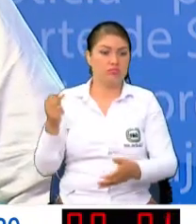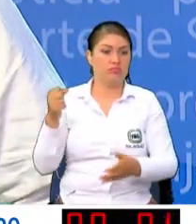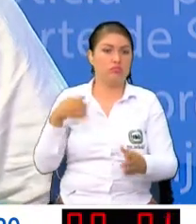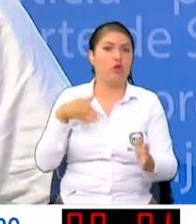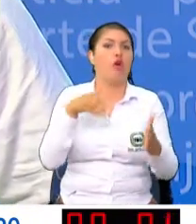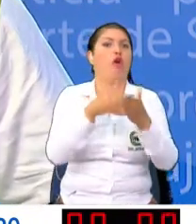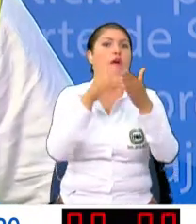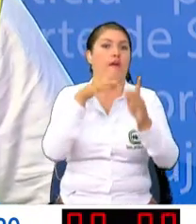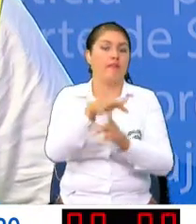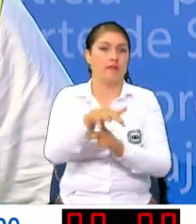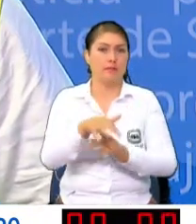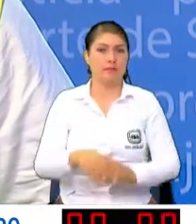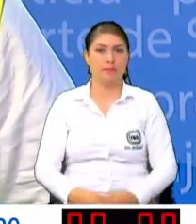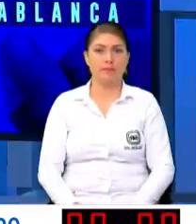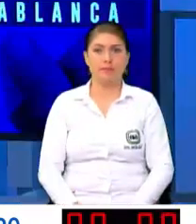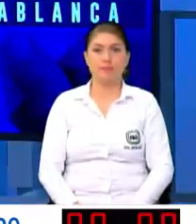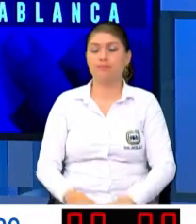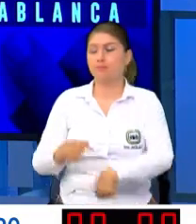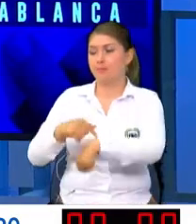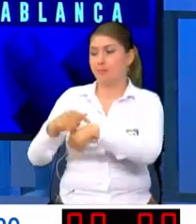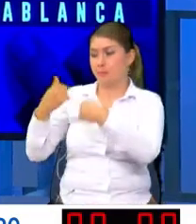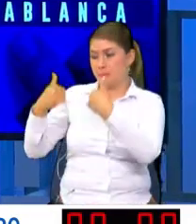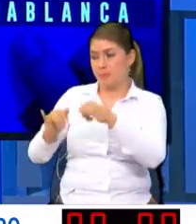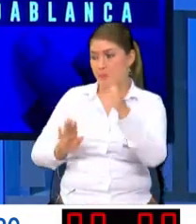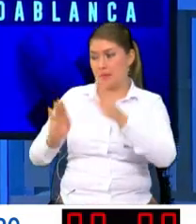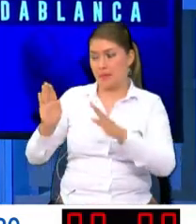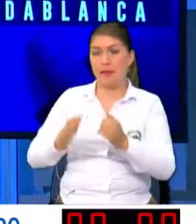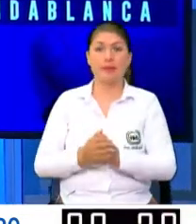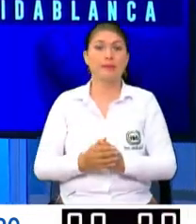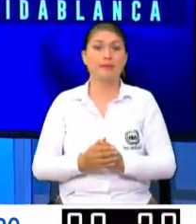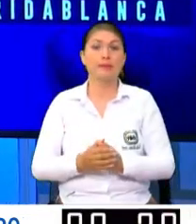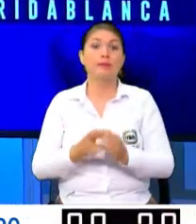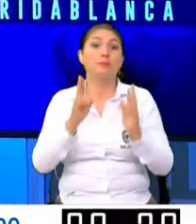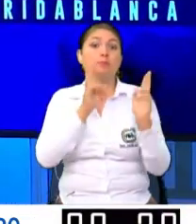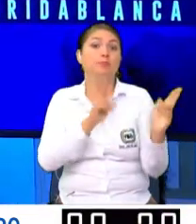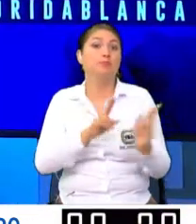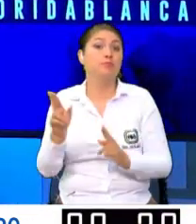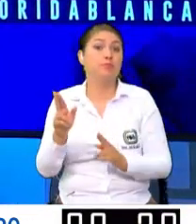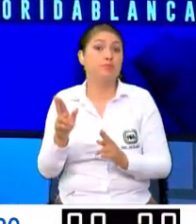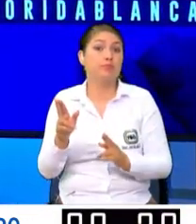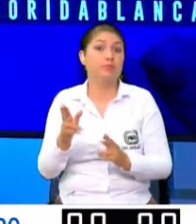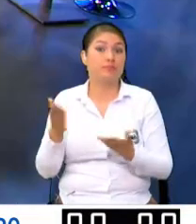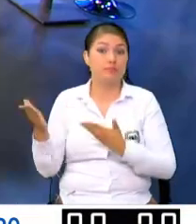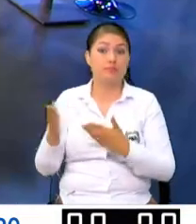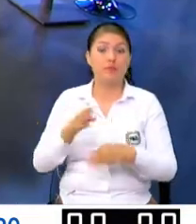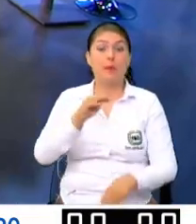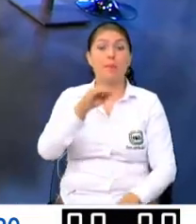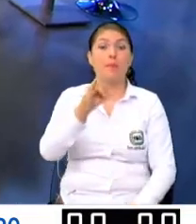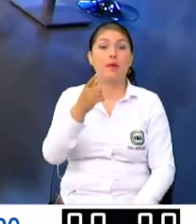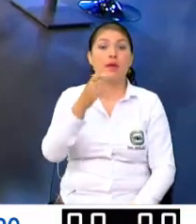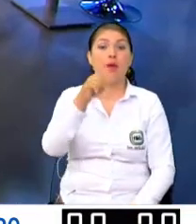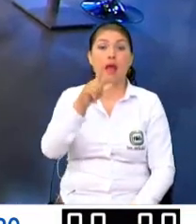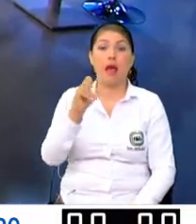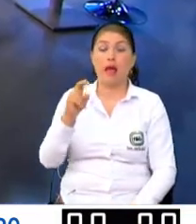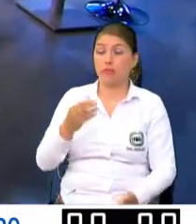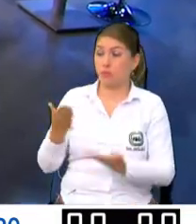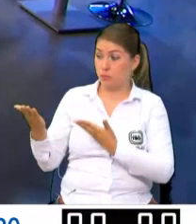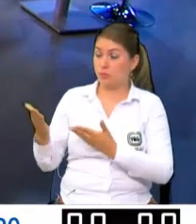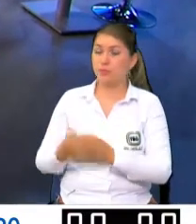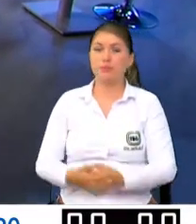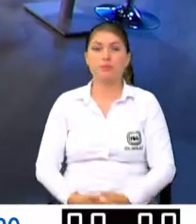solamente a esa s que termina su tiempo candidato tenemos aquí respuesta a esta réplica al candidato miguel ángel quiere su